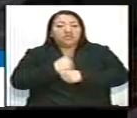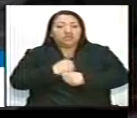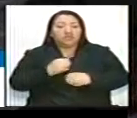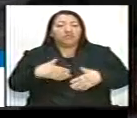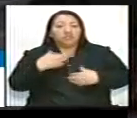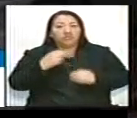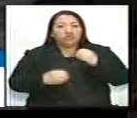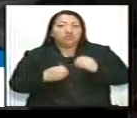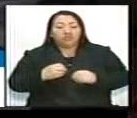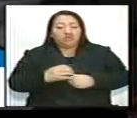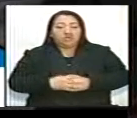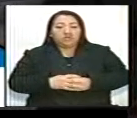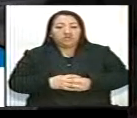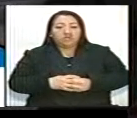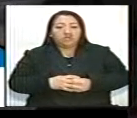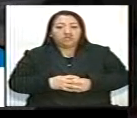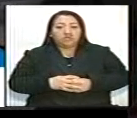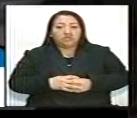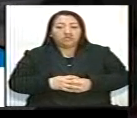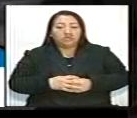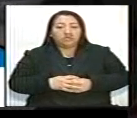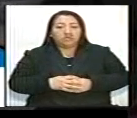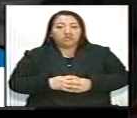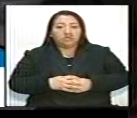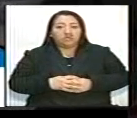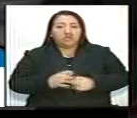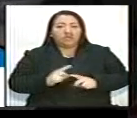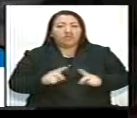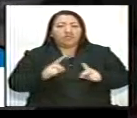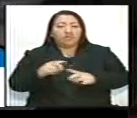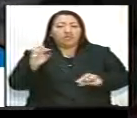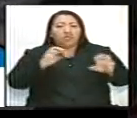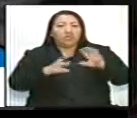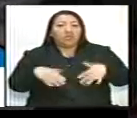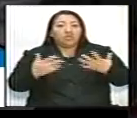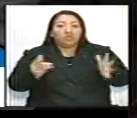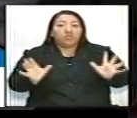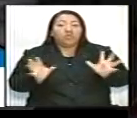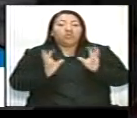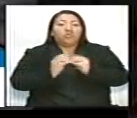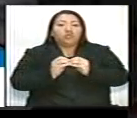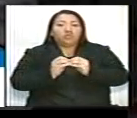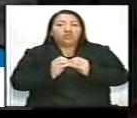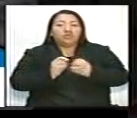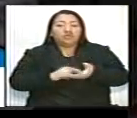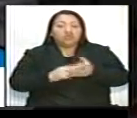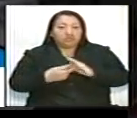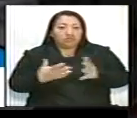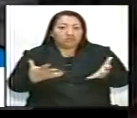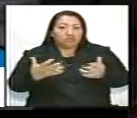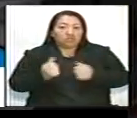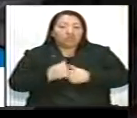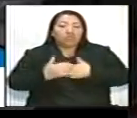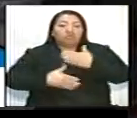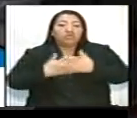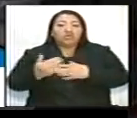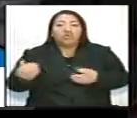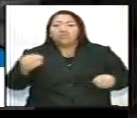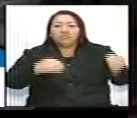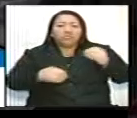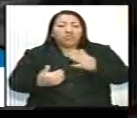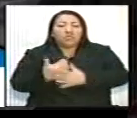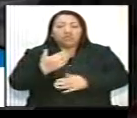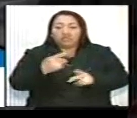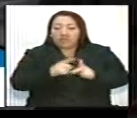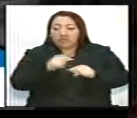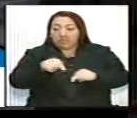resolver las distintas inquietudes que se puedan tener y tratar de juntos resolver los problemas en el proceso de implementación.